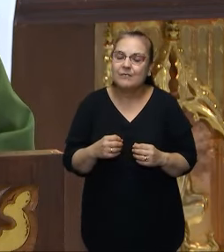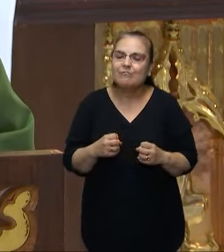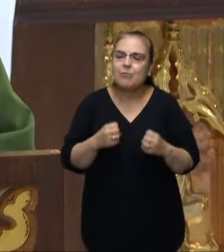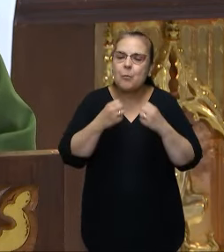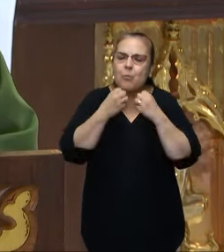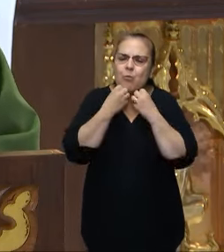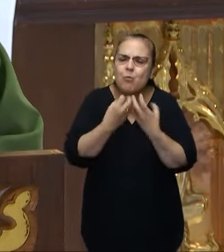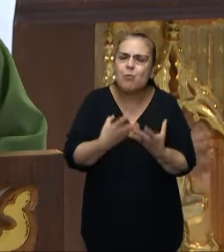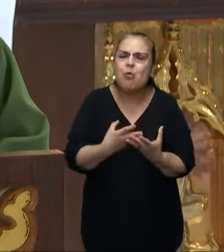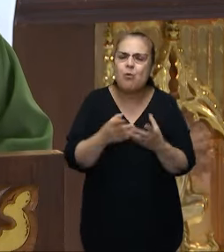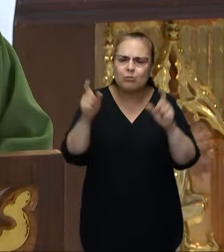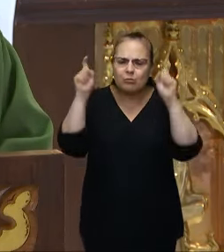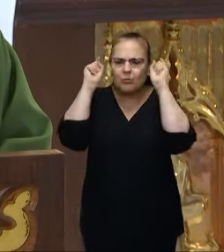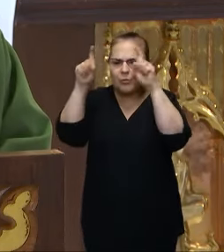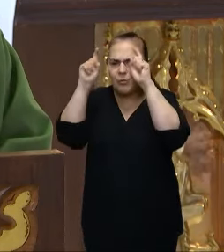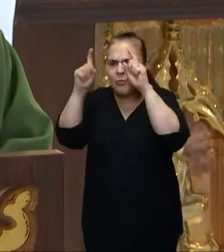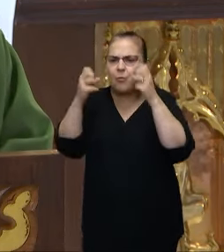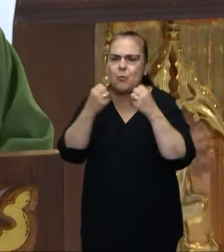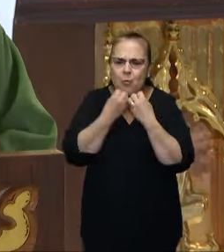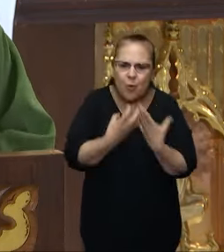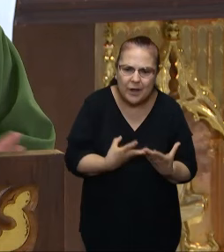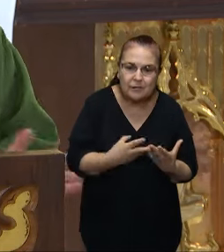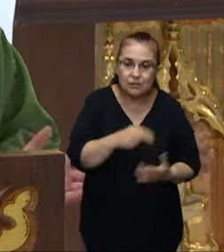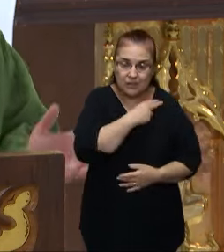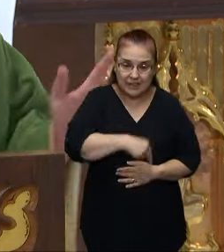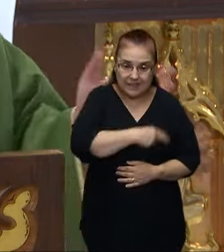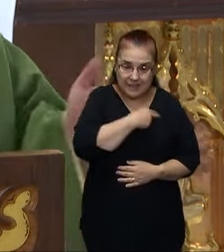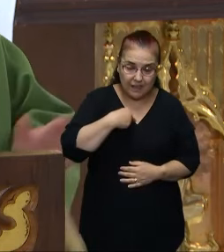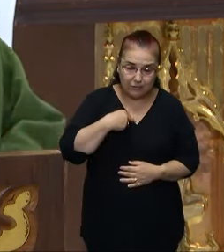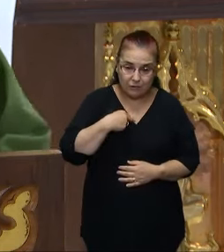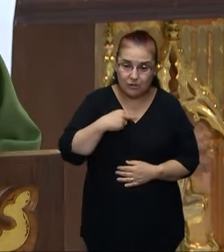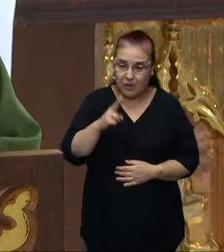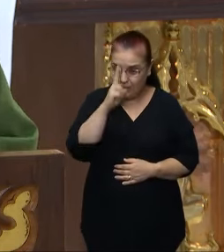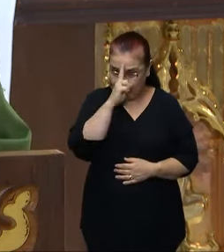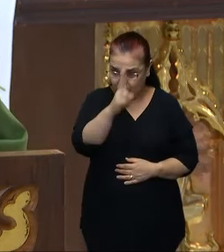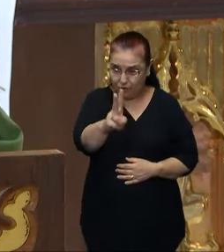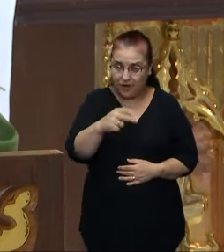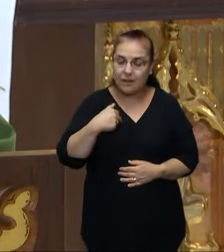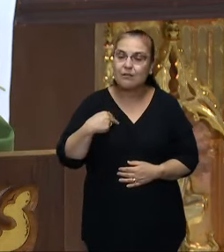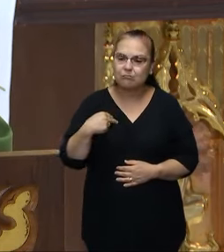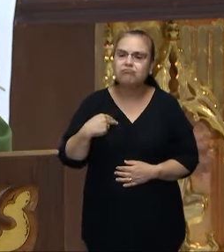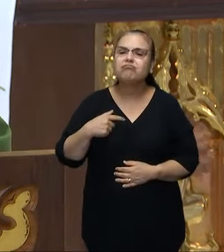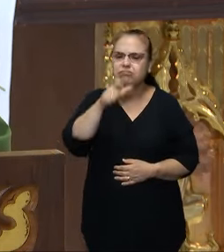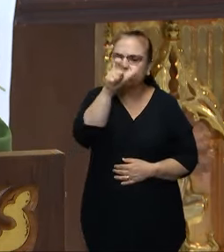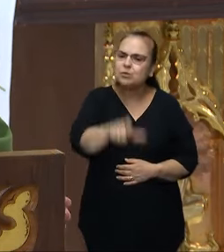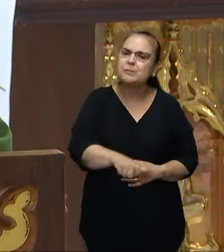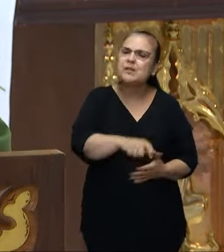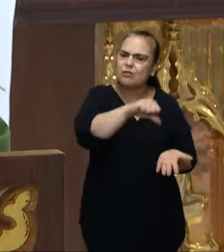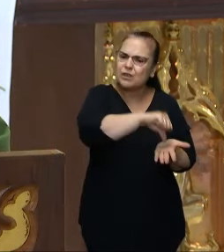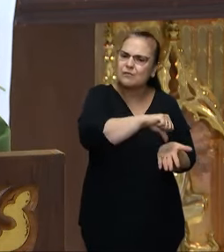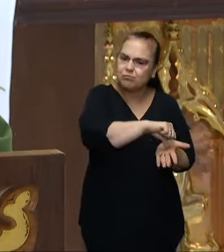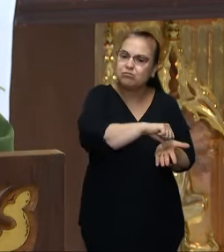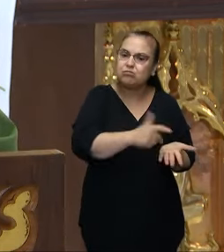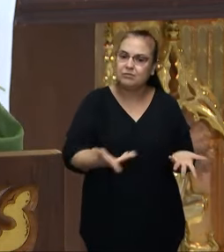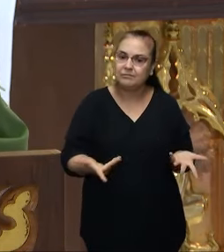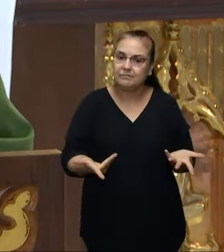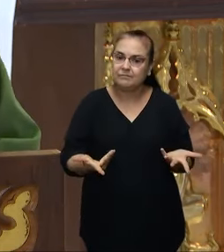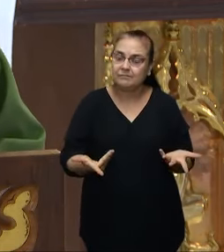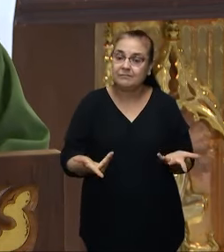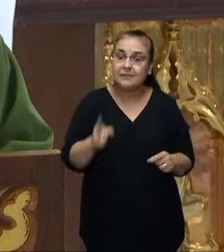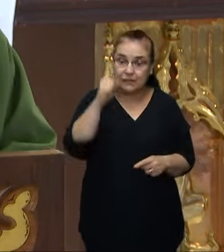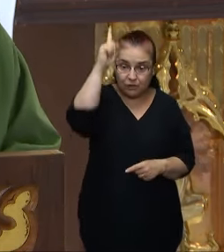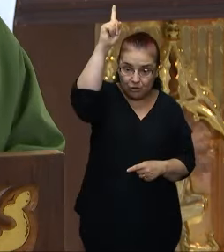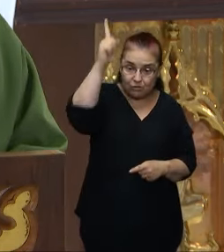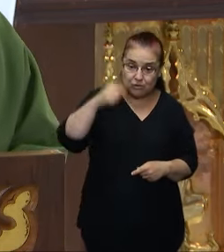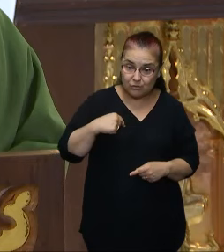cristianos y honrados ciudadanos no en el fondo es lo mismo las dos caras de la misma moneda Dios y el prójimo